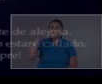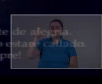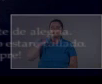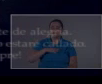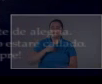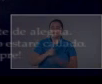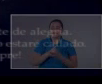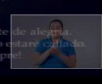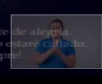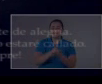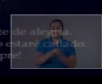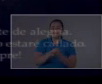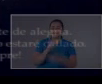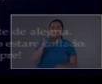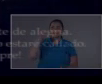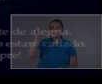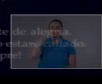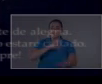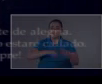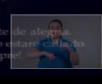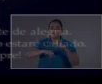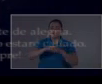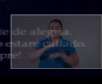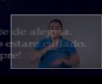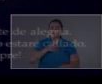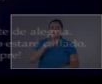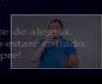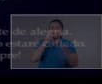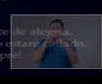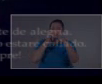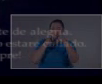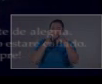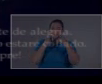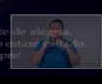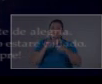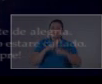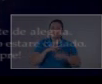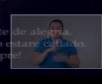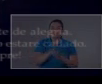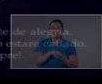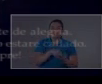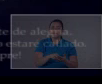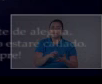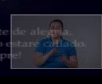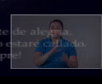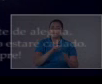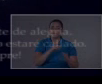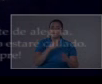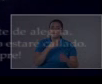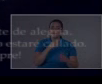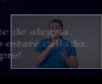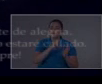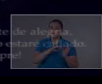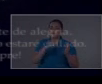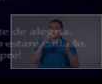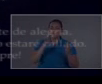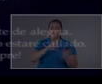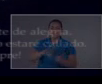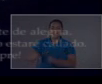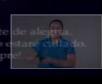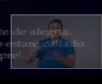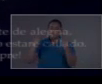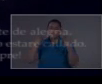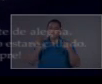Has cambiado mi lamento en baile. Me quitaste la ropa de luto y me vestiste de